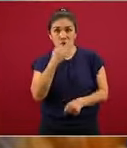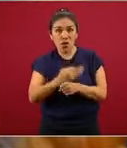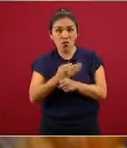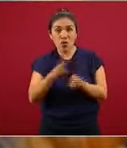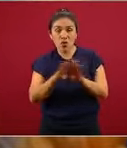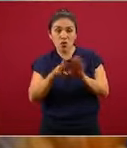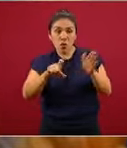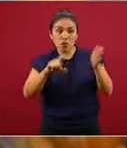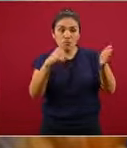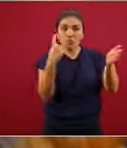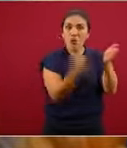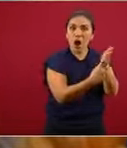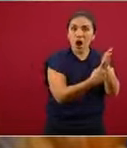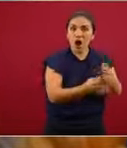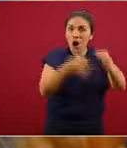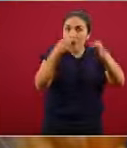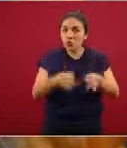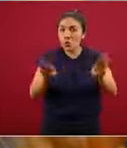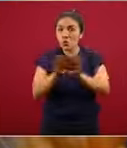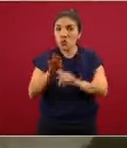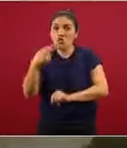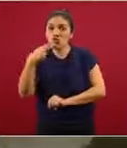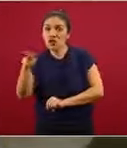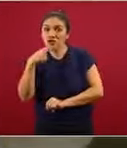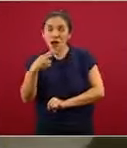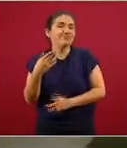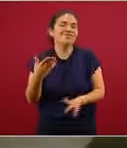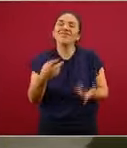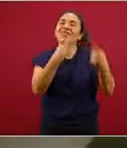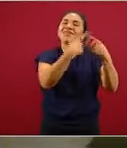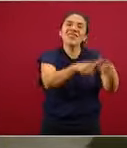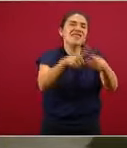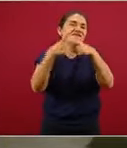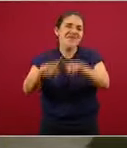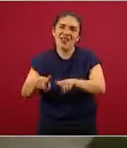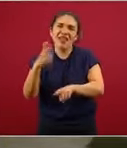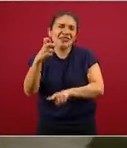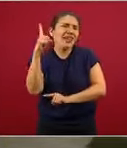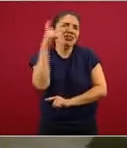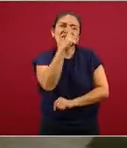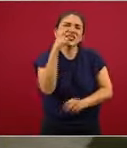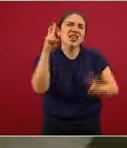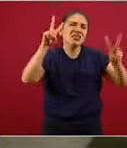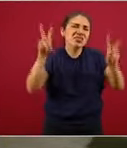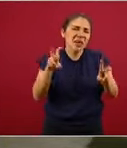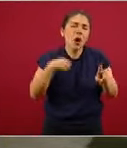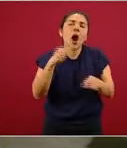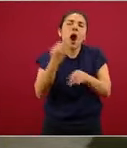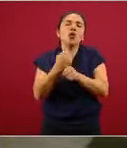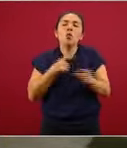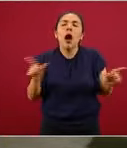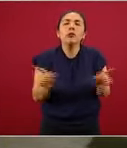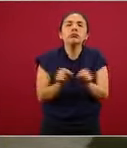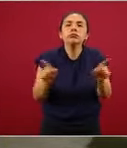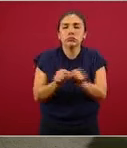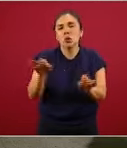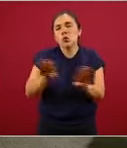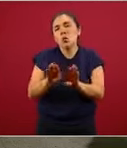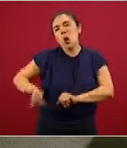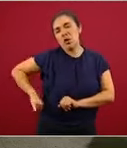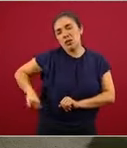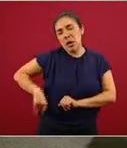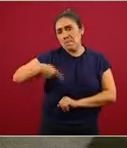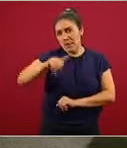Tipo cajetillas de cigarro. Como le digo, son dos condiciones distintas, es una discusión muy compleja, quise simplificarla para interés público, pero